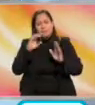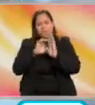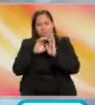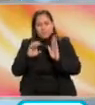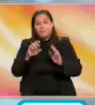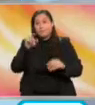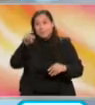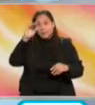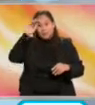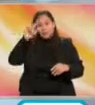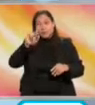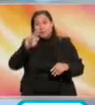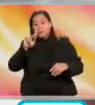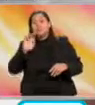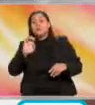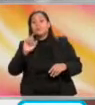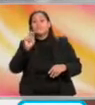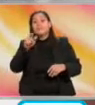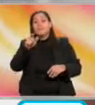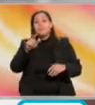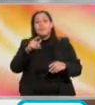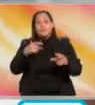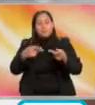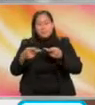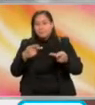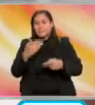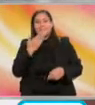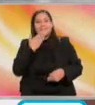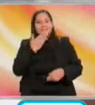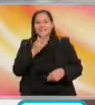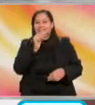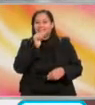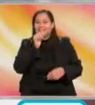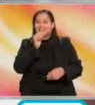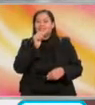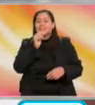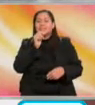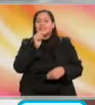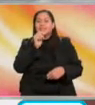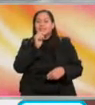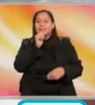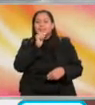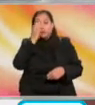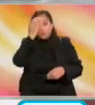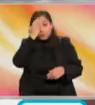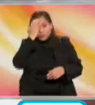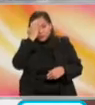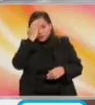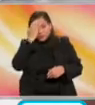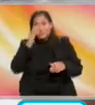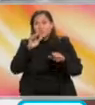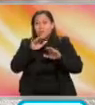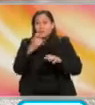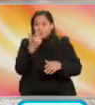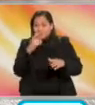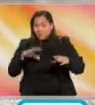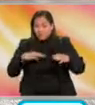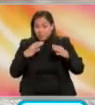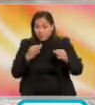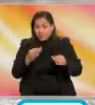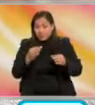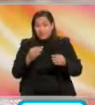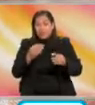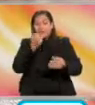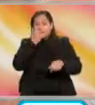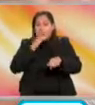debilidad que Don Lupe tiene es que no tiene una buena preparación de conocimiento financiero para llevar las